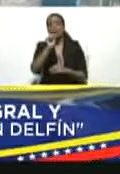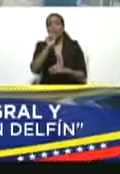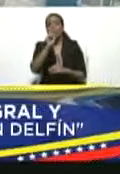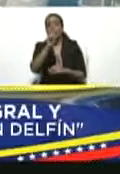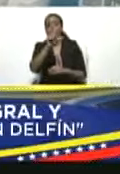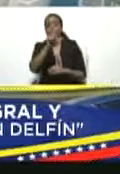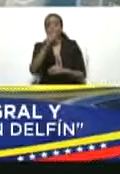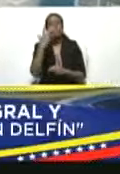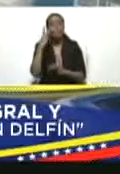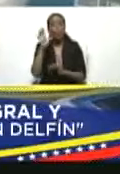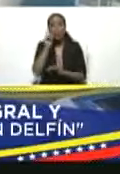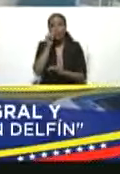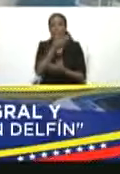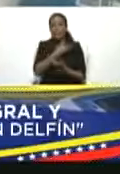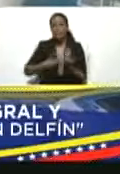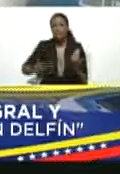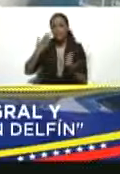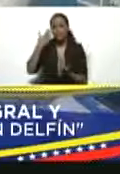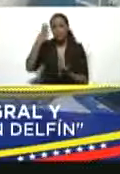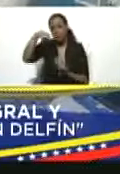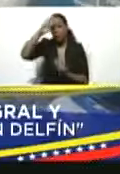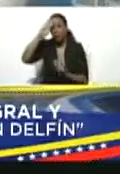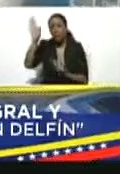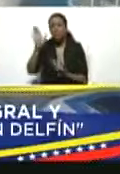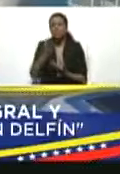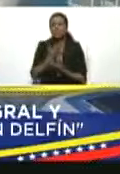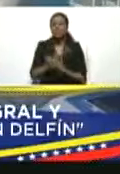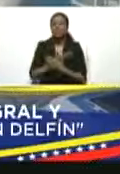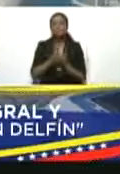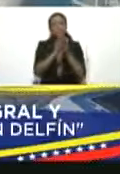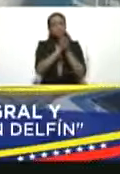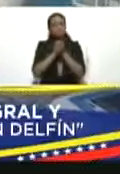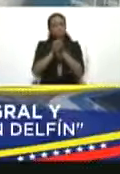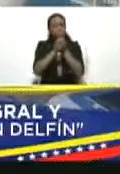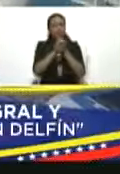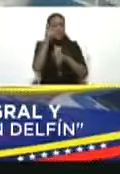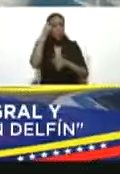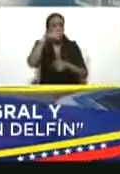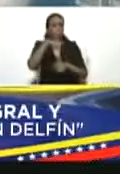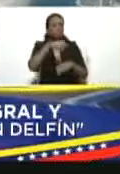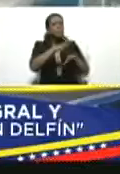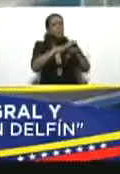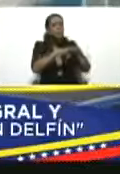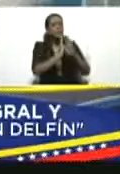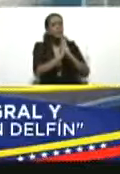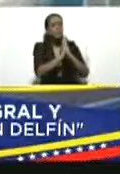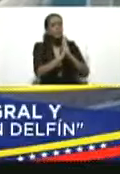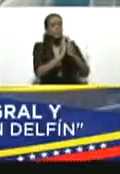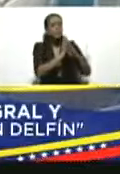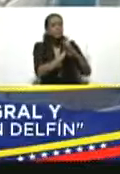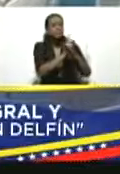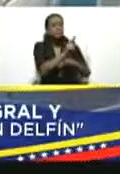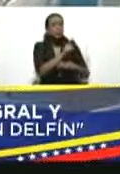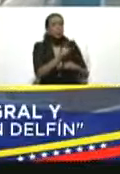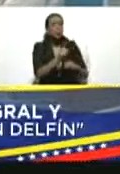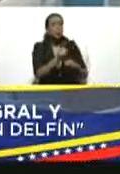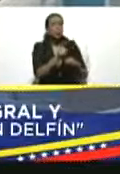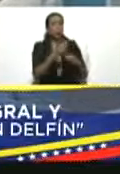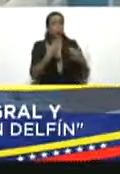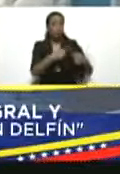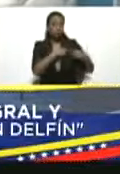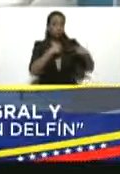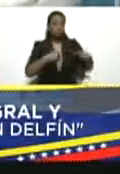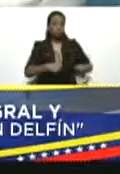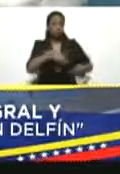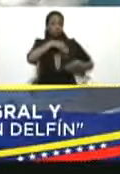adelante ayudando a nuestro pueblo venezolano también que somos hermanos Mira ya este bolsillo